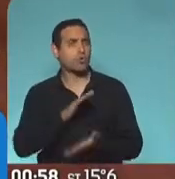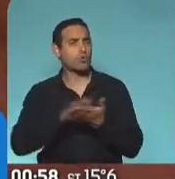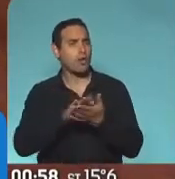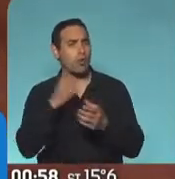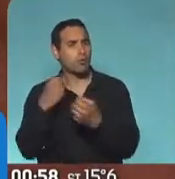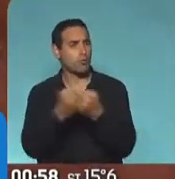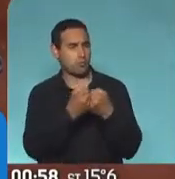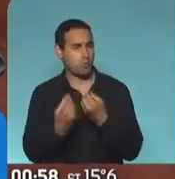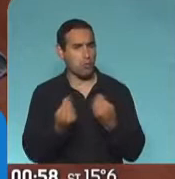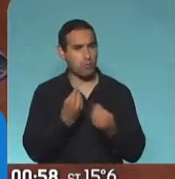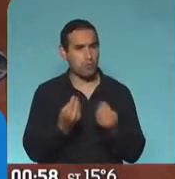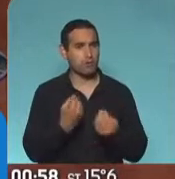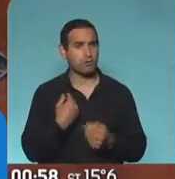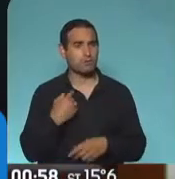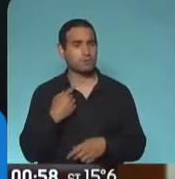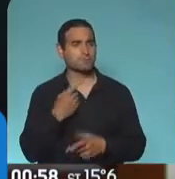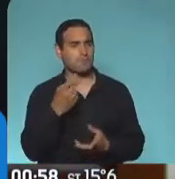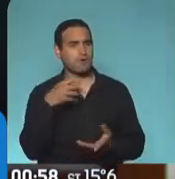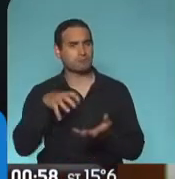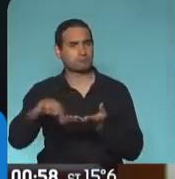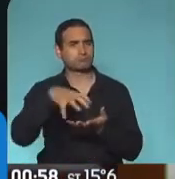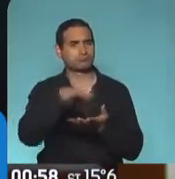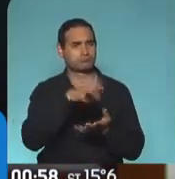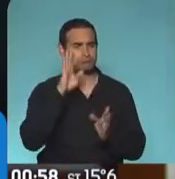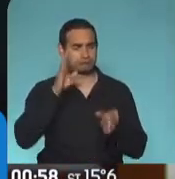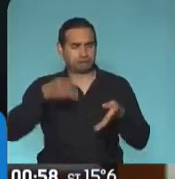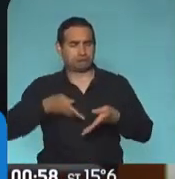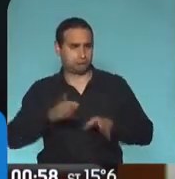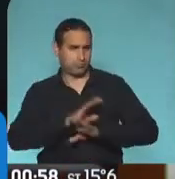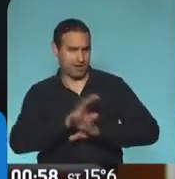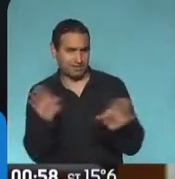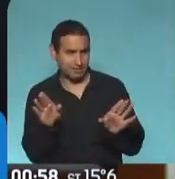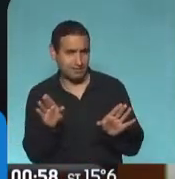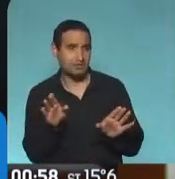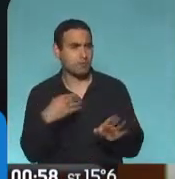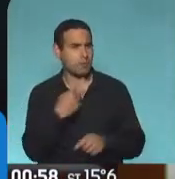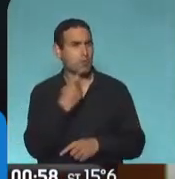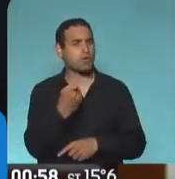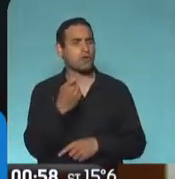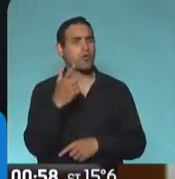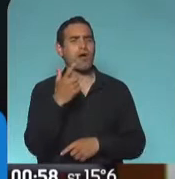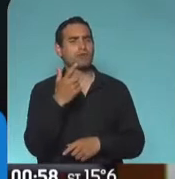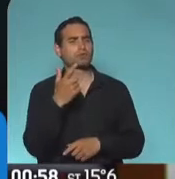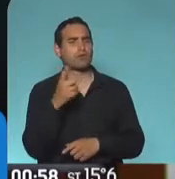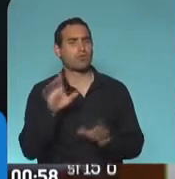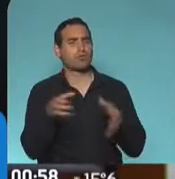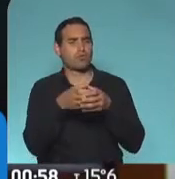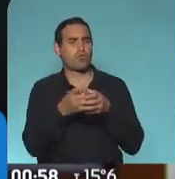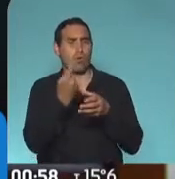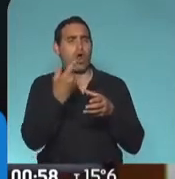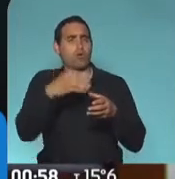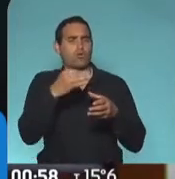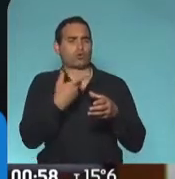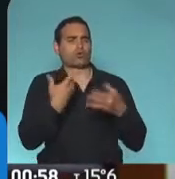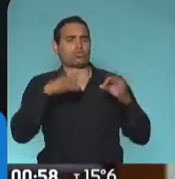tratando de no mirarse cada uno de estos sectores el ombligo porque también nos dimos cuenta que no hay salvación sectorial yo